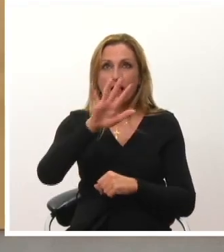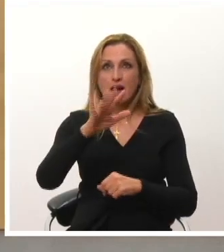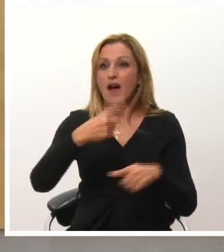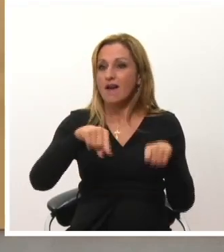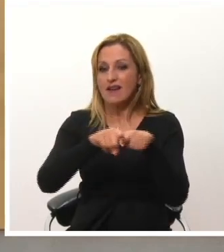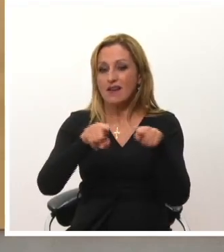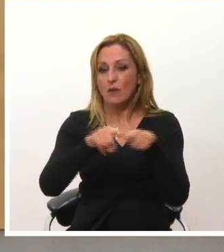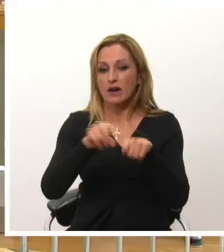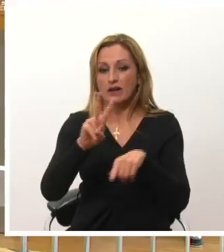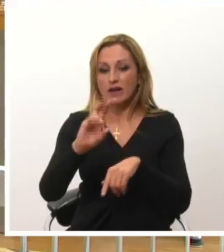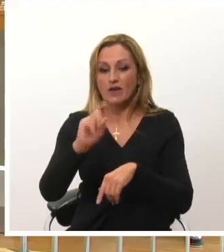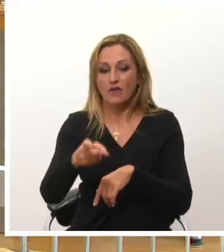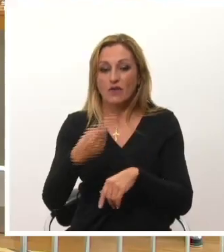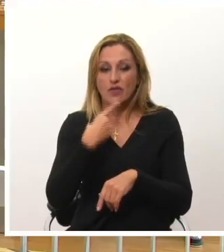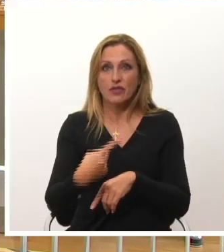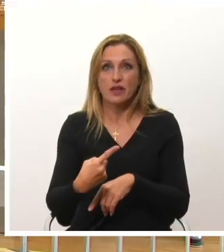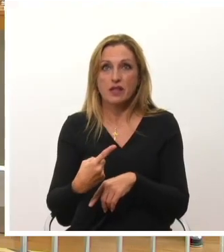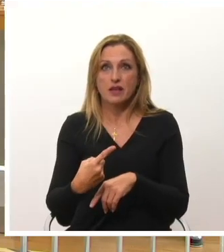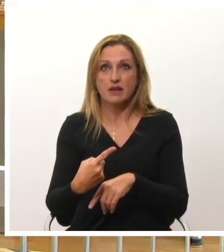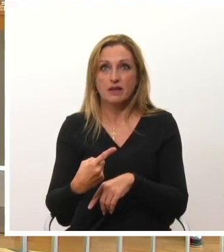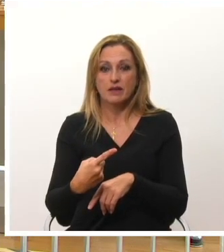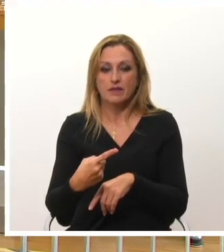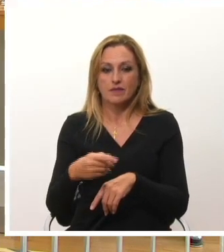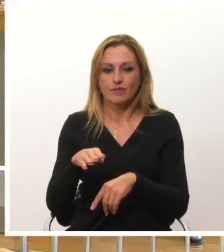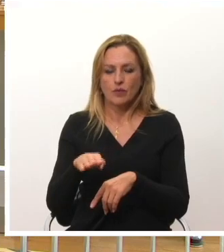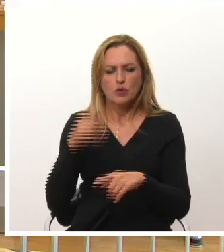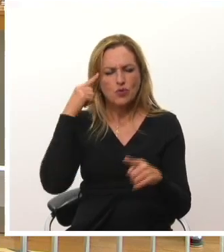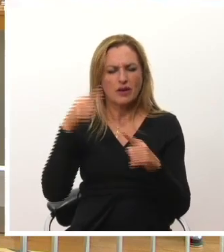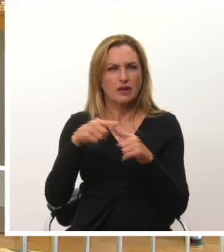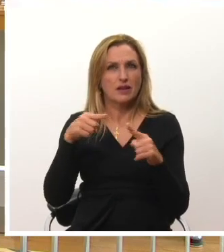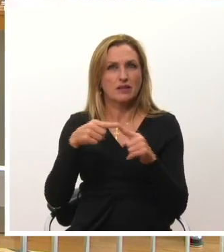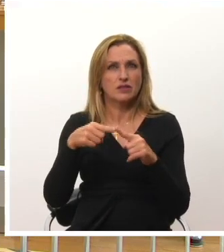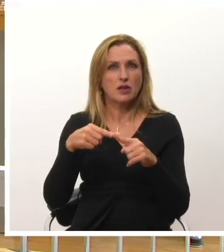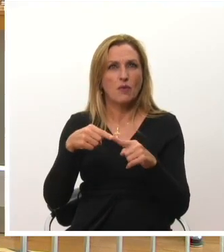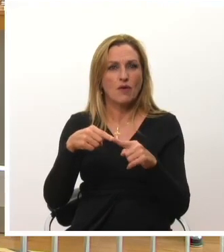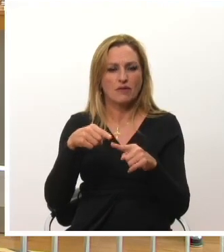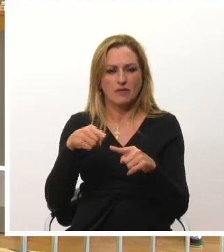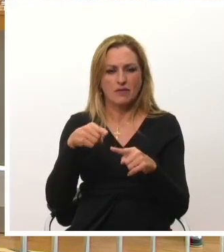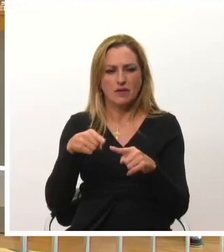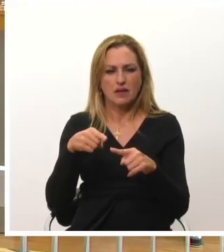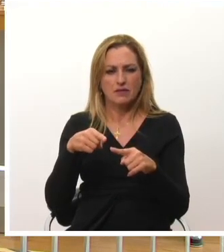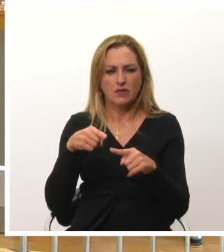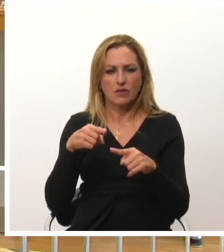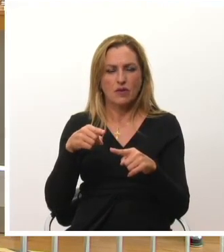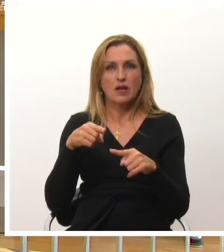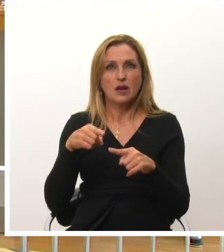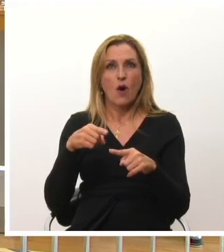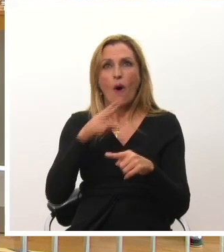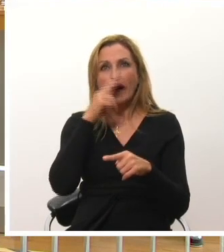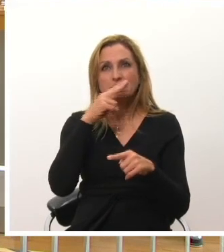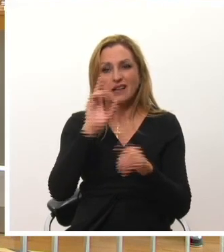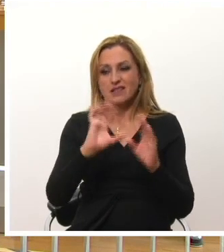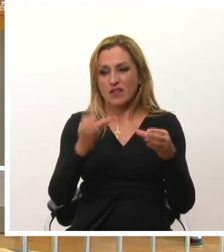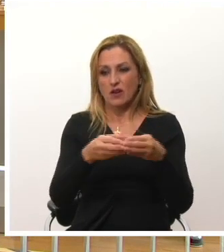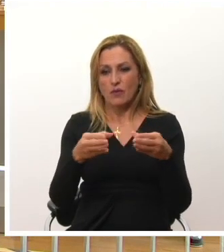pareció muy fuerte lealtad institucional es su misión evidentemente por encima de los intereses partidistas